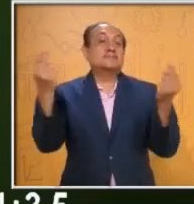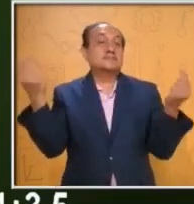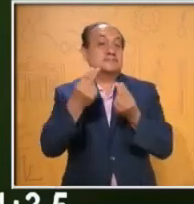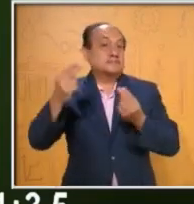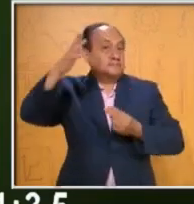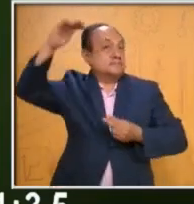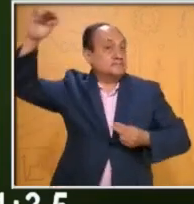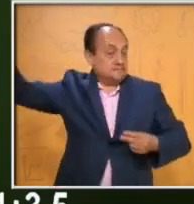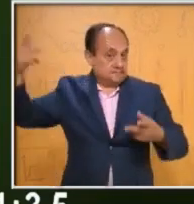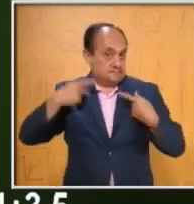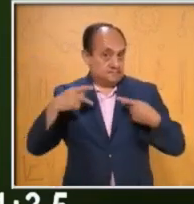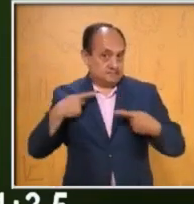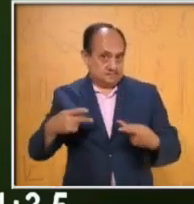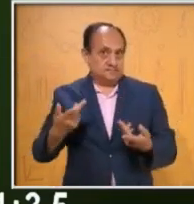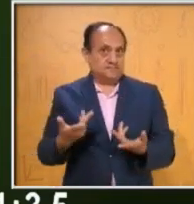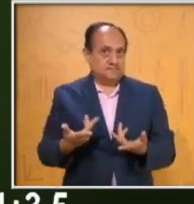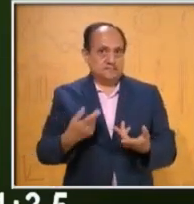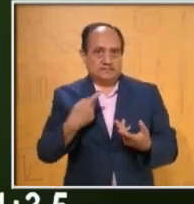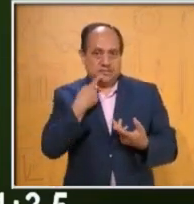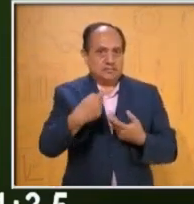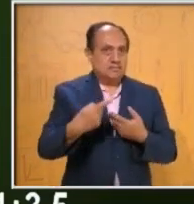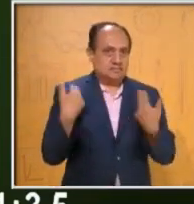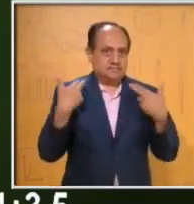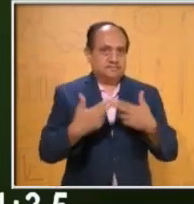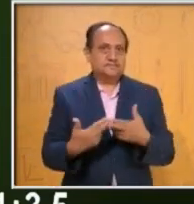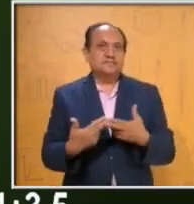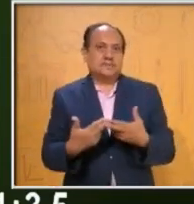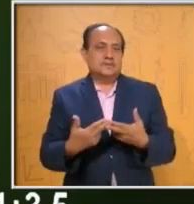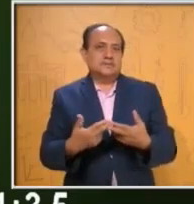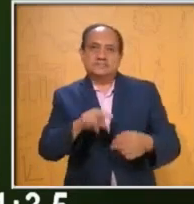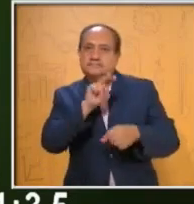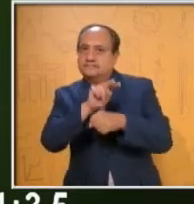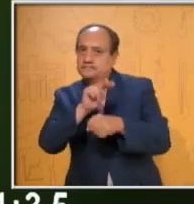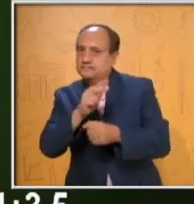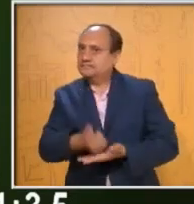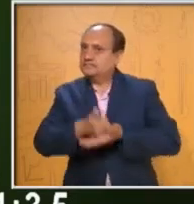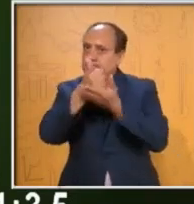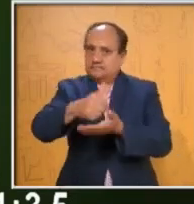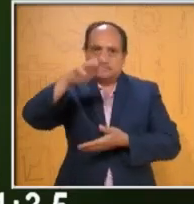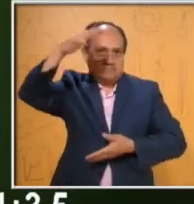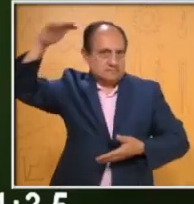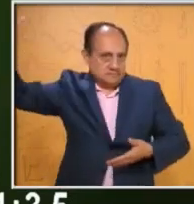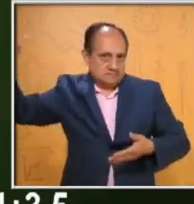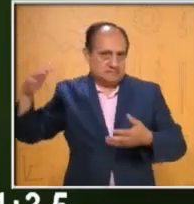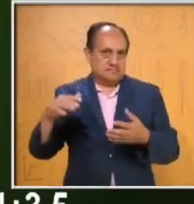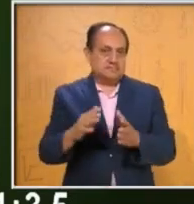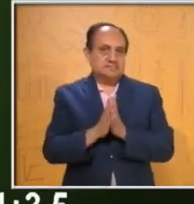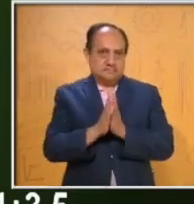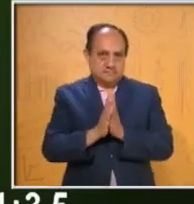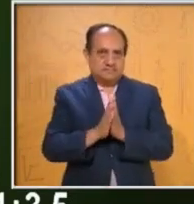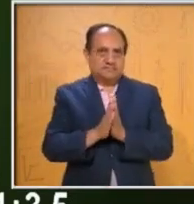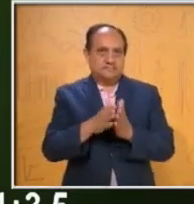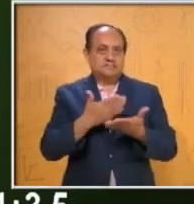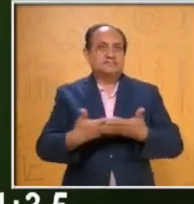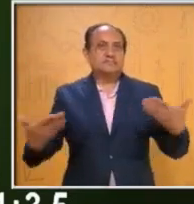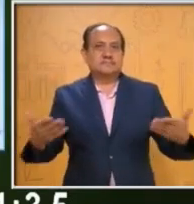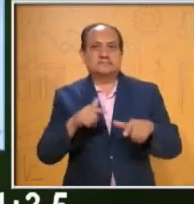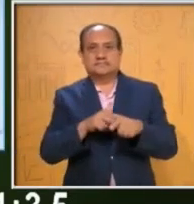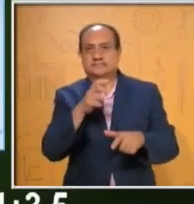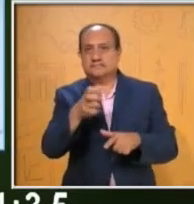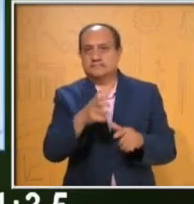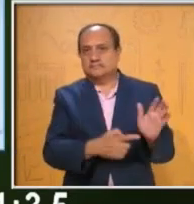adulto. Así es, bueno, como ya lo dijo el maestro Jaime, requiere de la supervisión de un adulto. Muy bien, y ahora sí, con